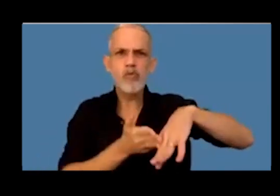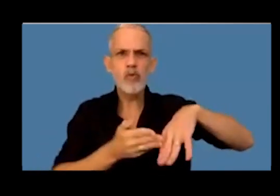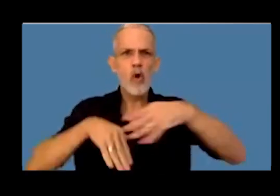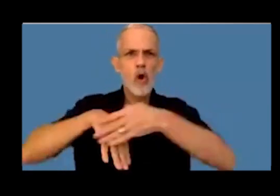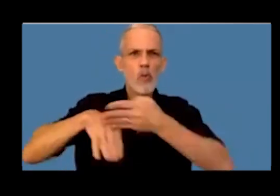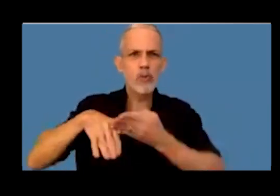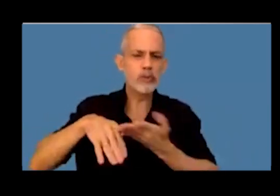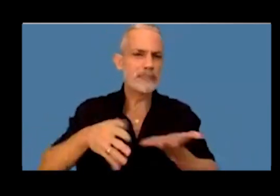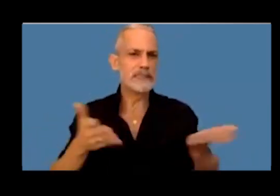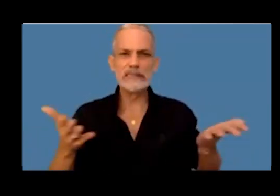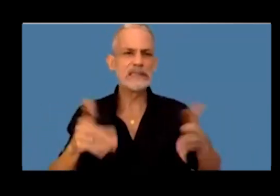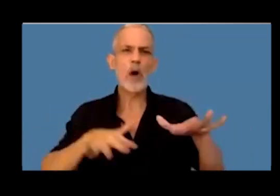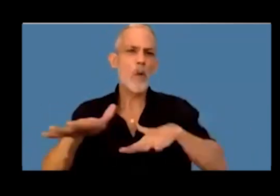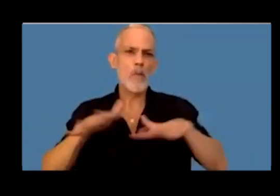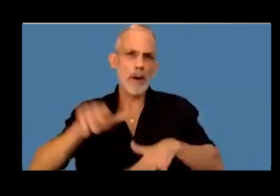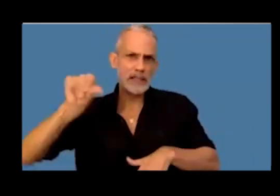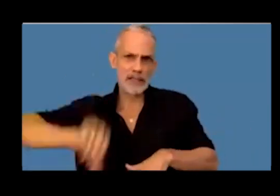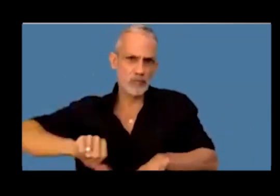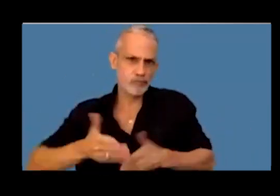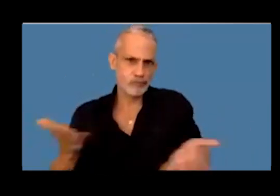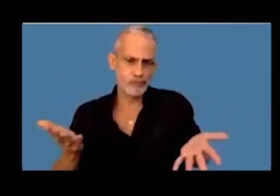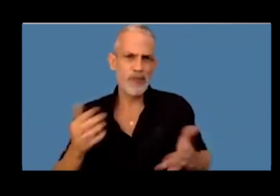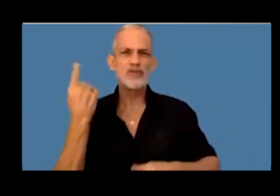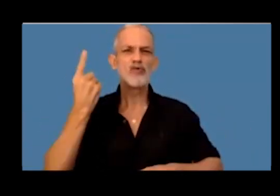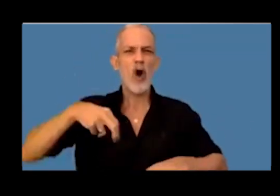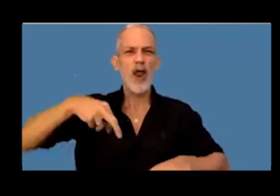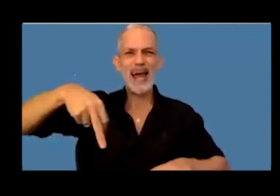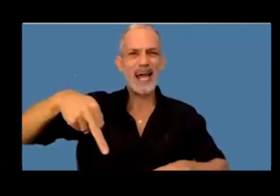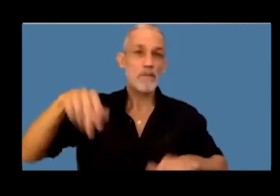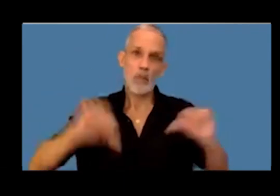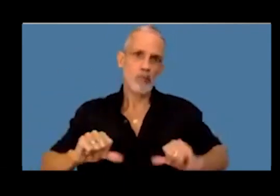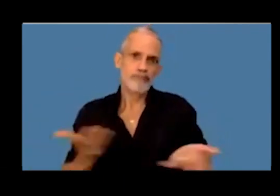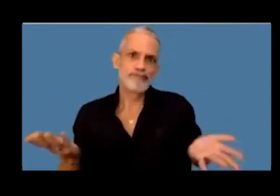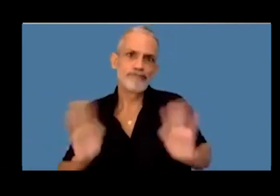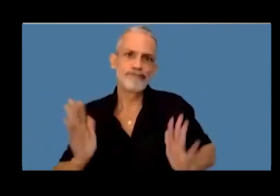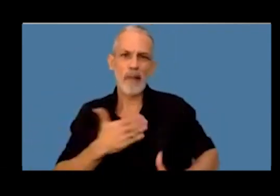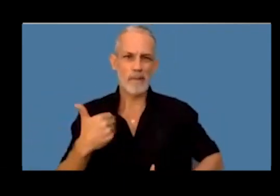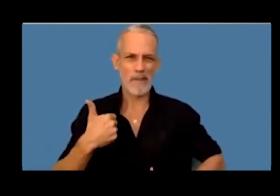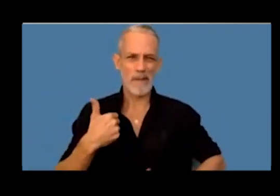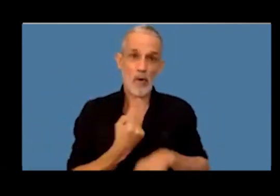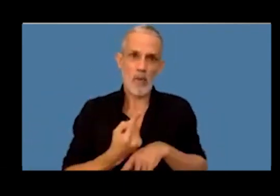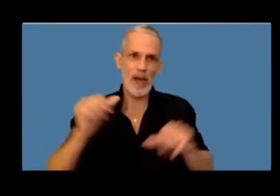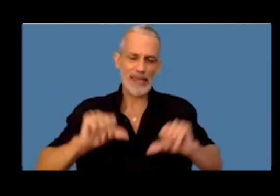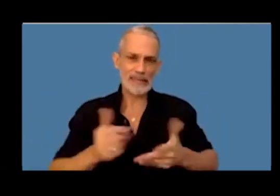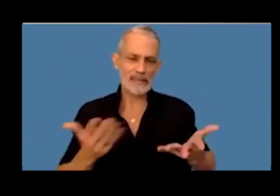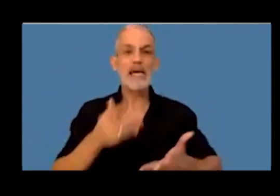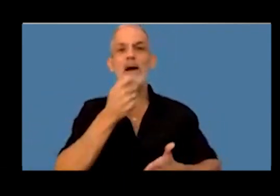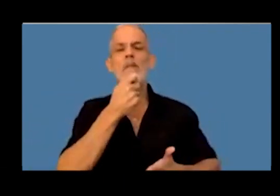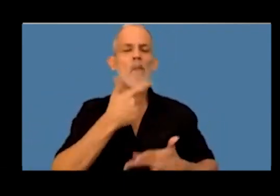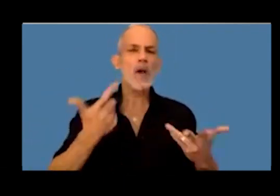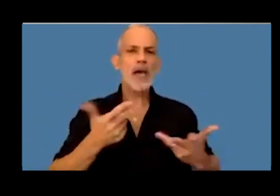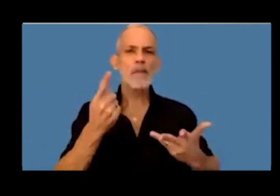puede moverse por su propia cuenta. En ese caso, si hubiese que haber una junta